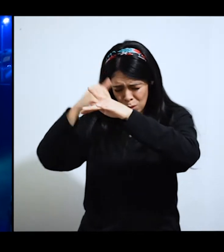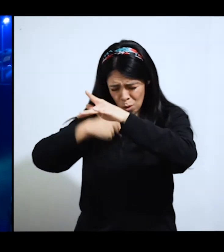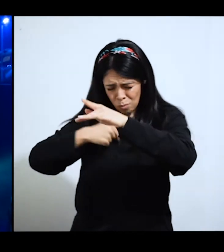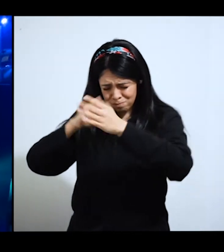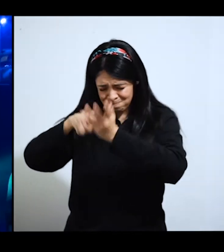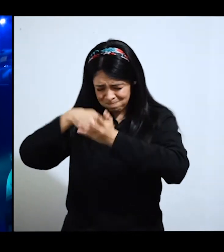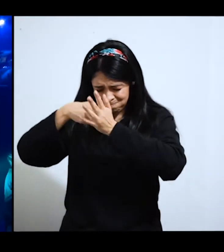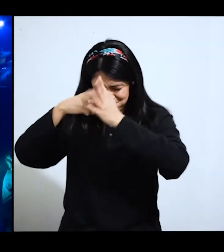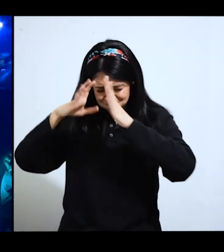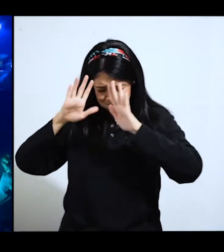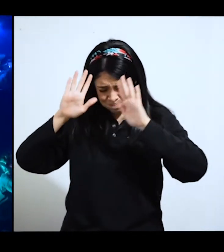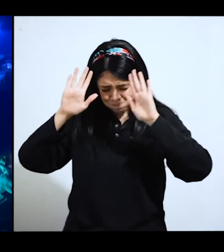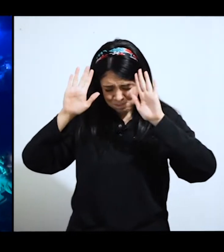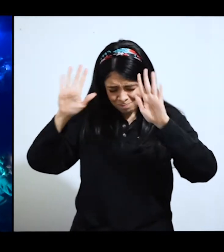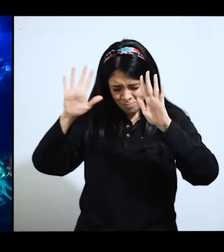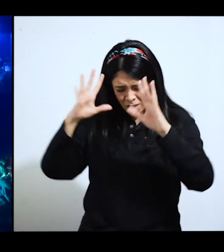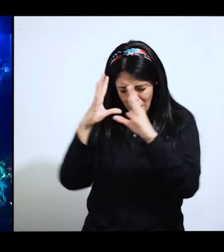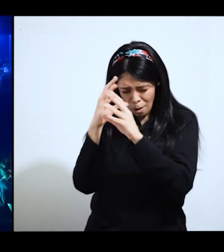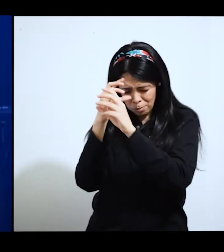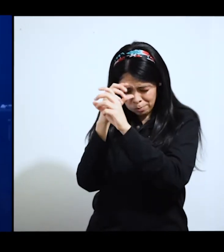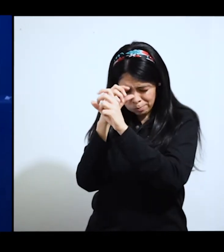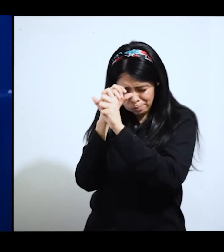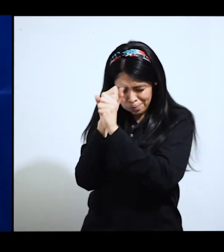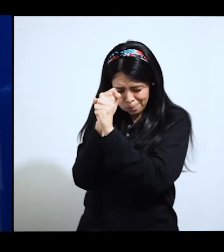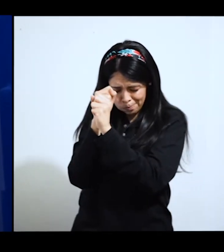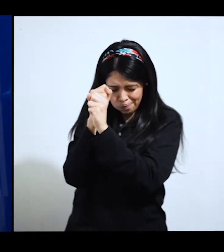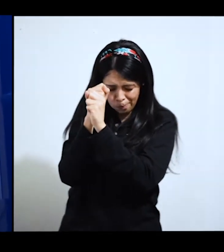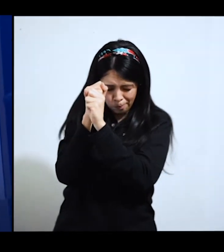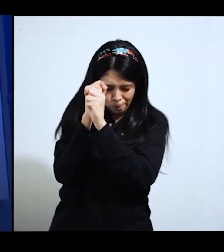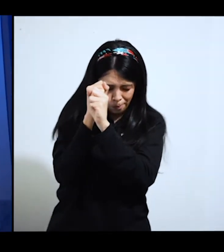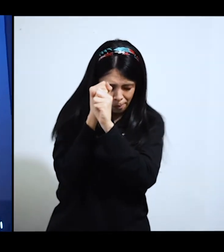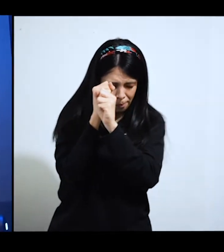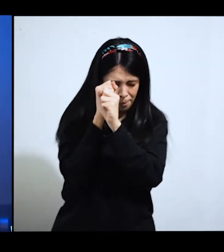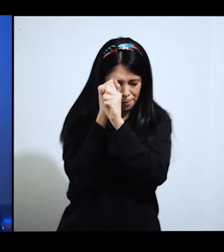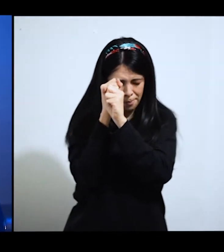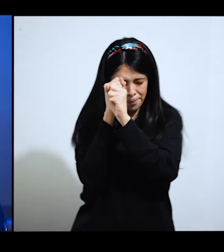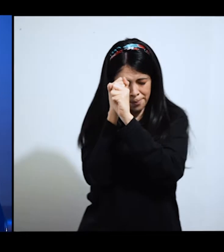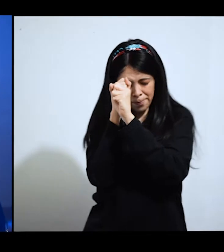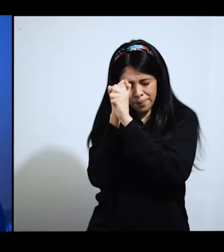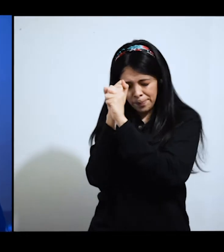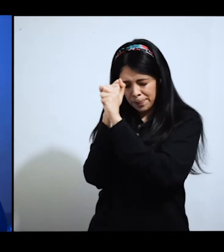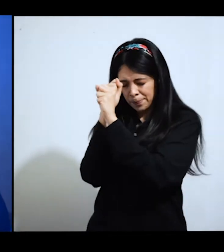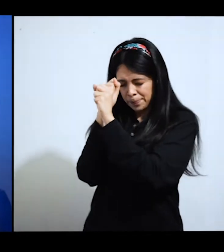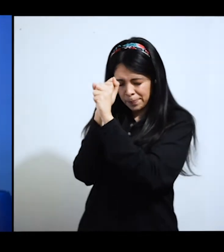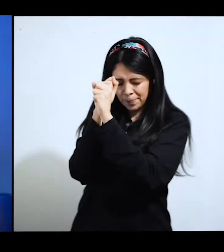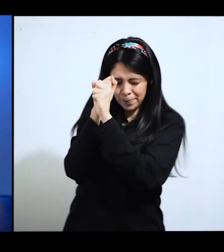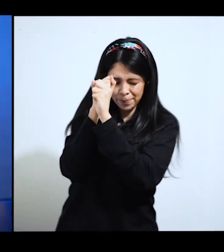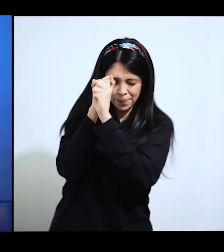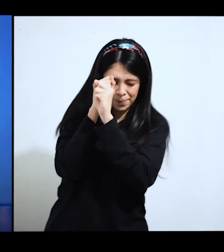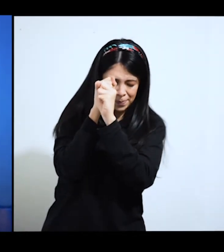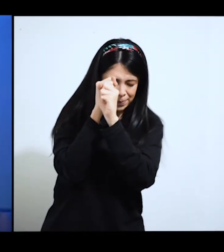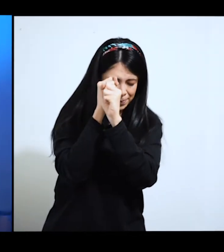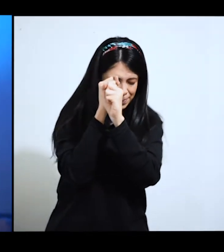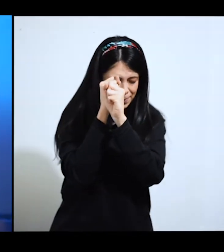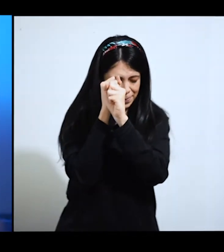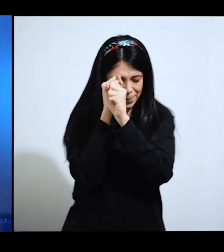tus pies, que estar a tus pies.